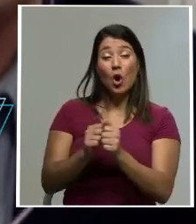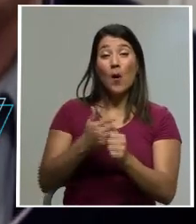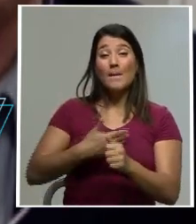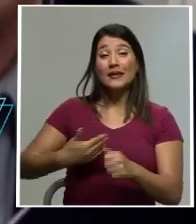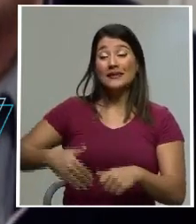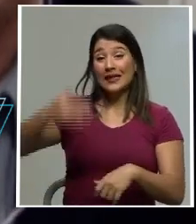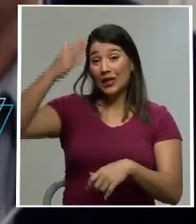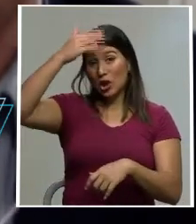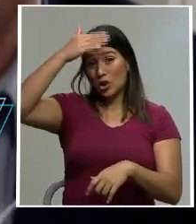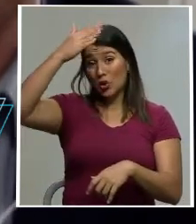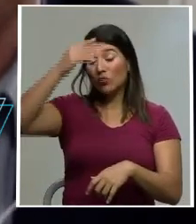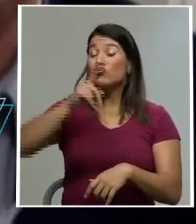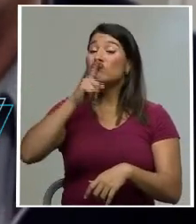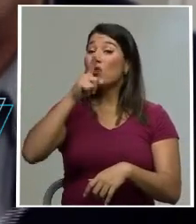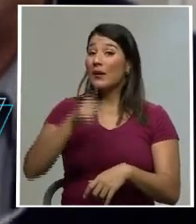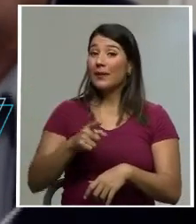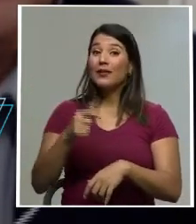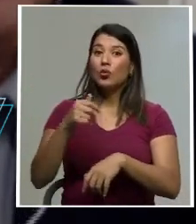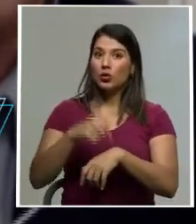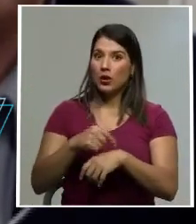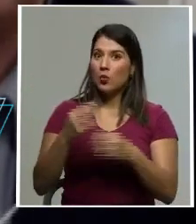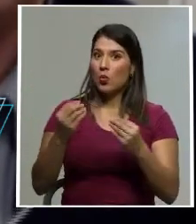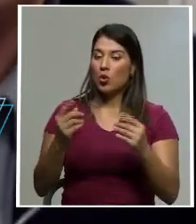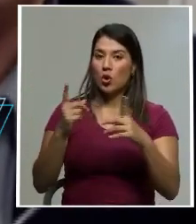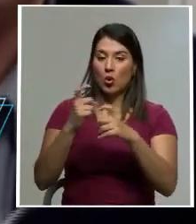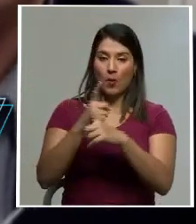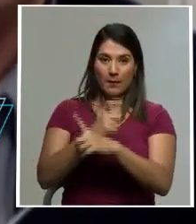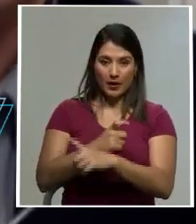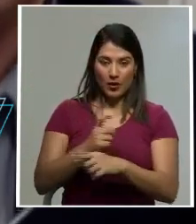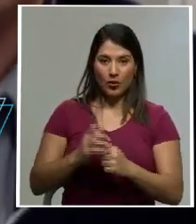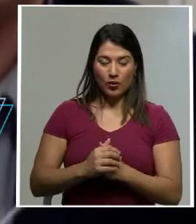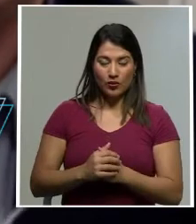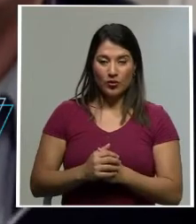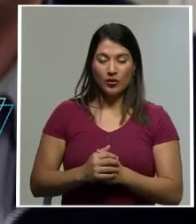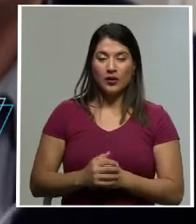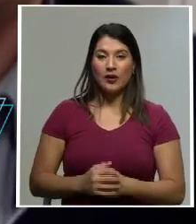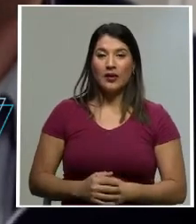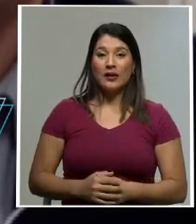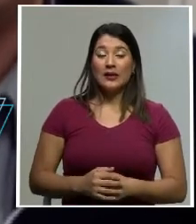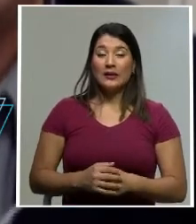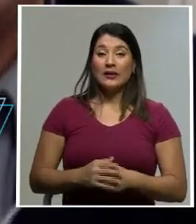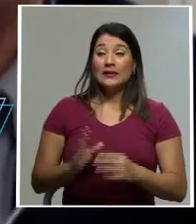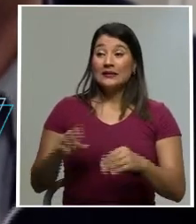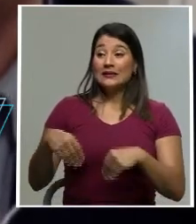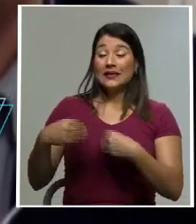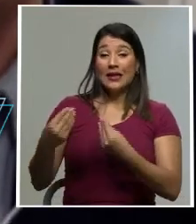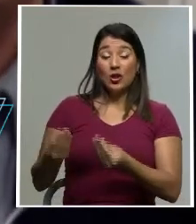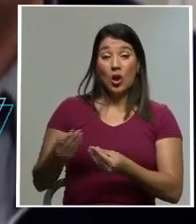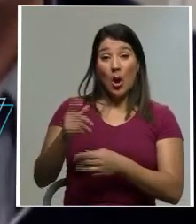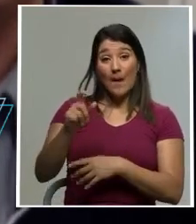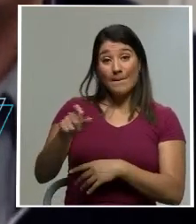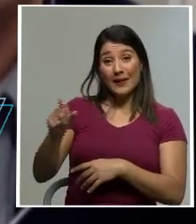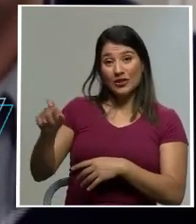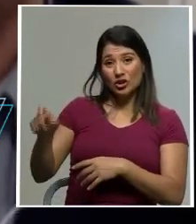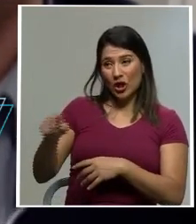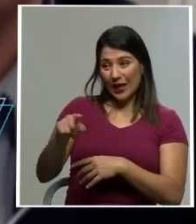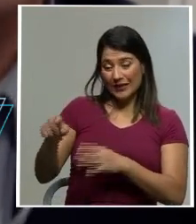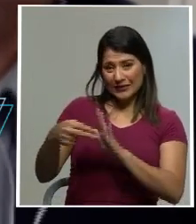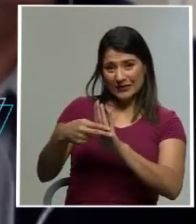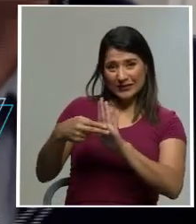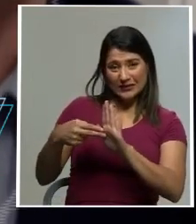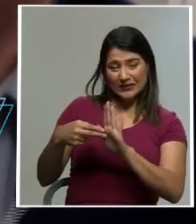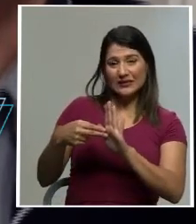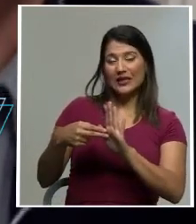realmente ha sido un periodo complejísimo, ¿no? O sea, se le dio a la gente la etiqueta de